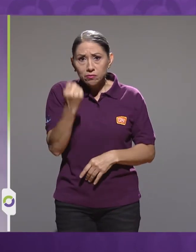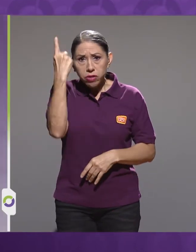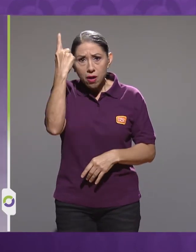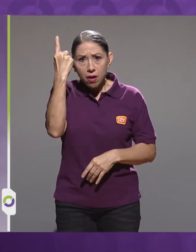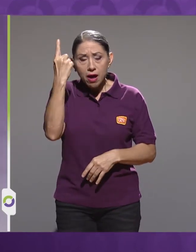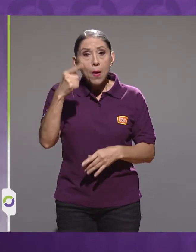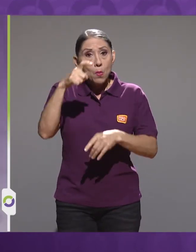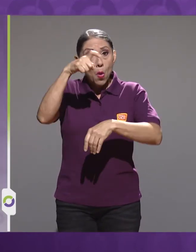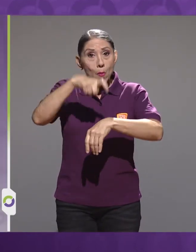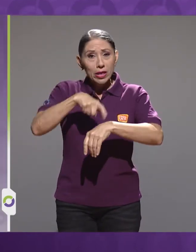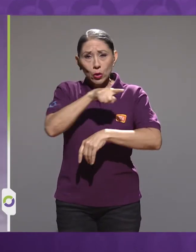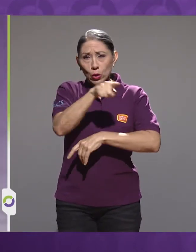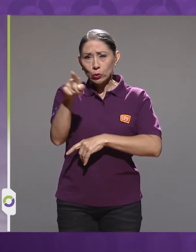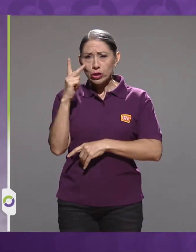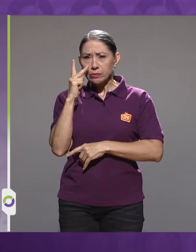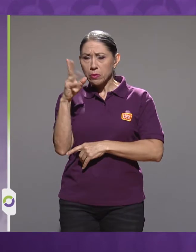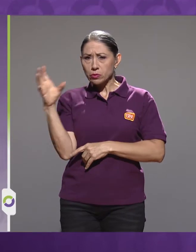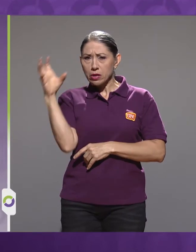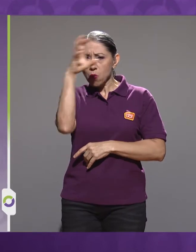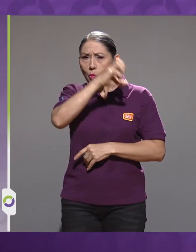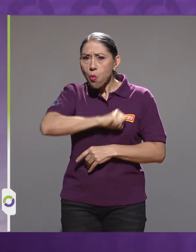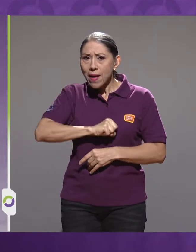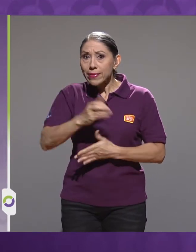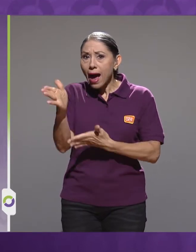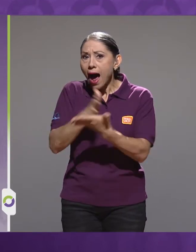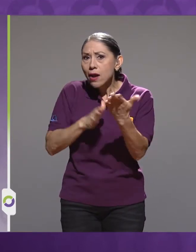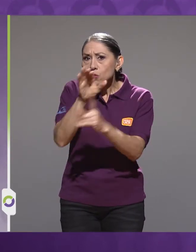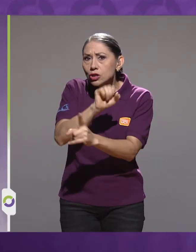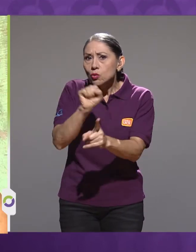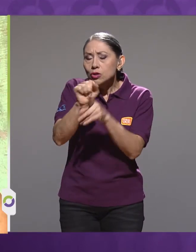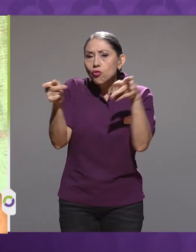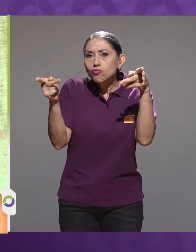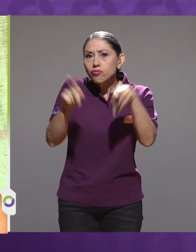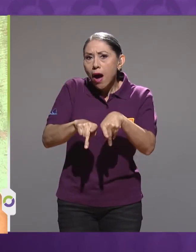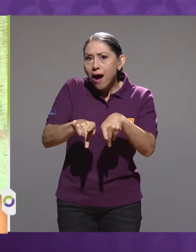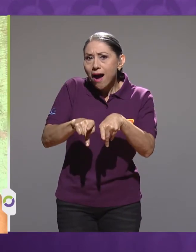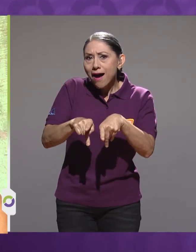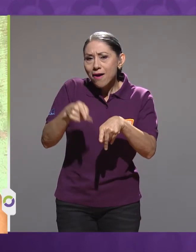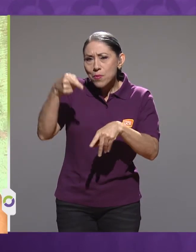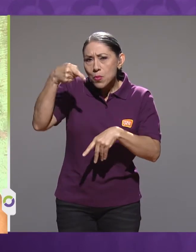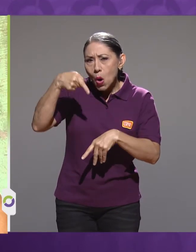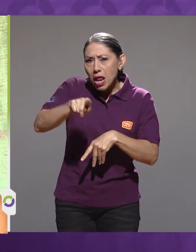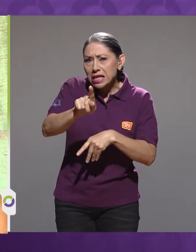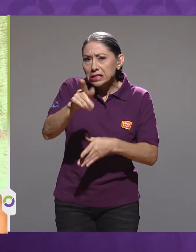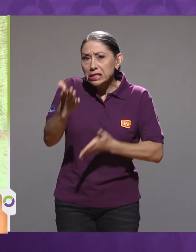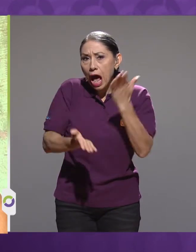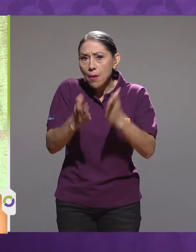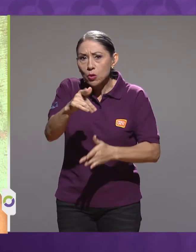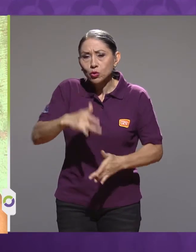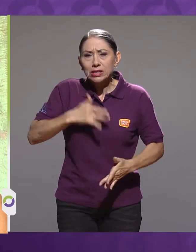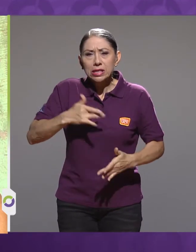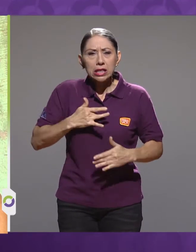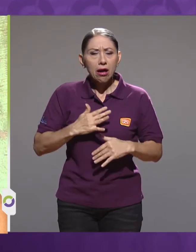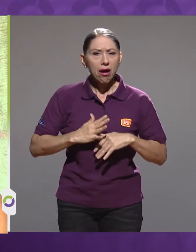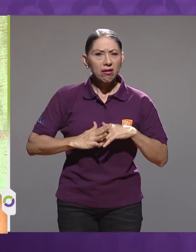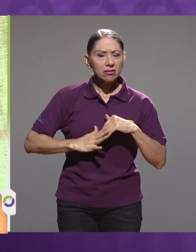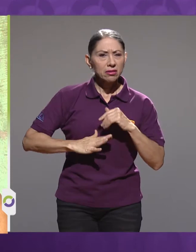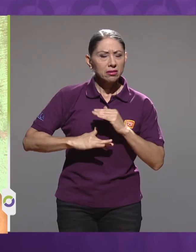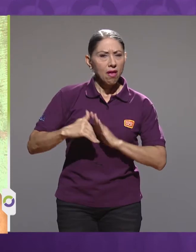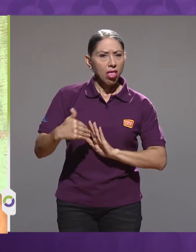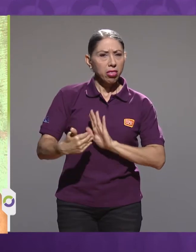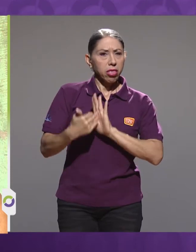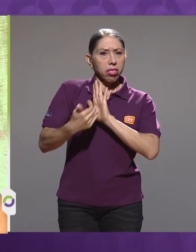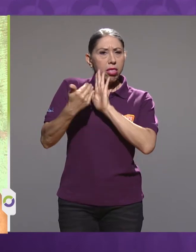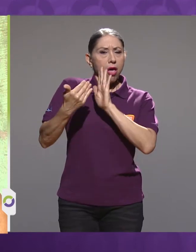el momento en el que identifiquen cualquier situación que les haya resultado incómoda, que les haya